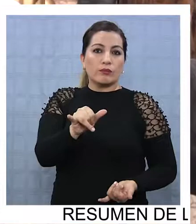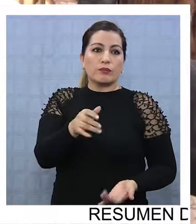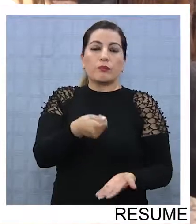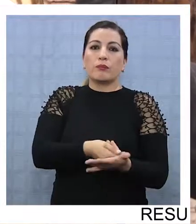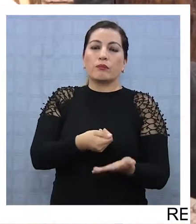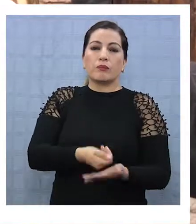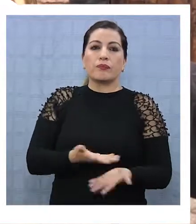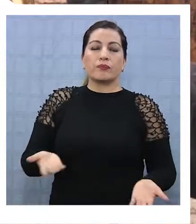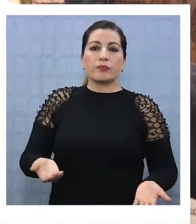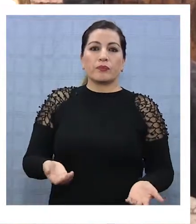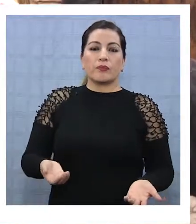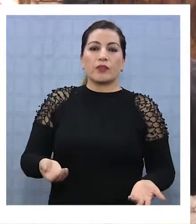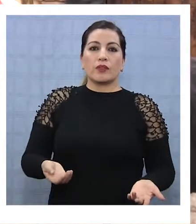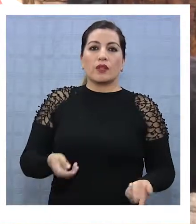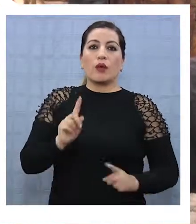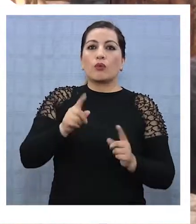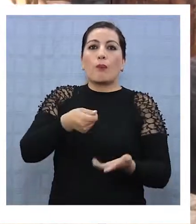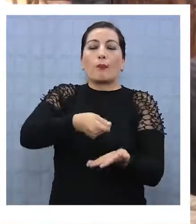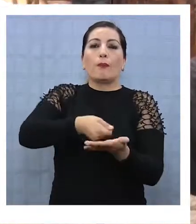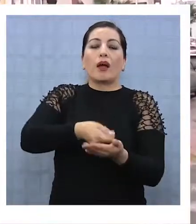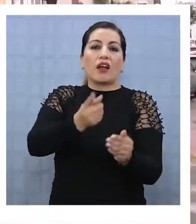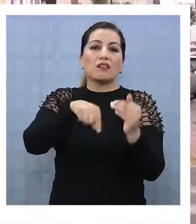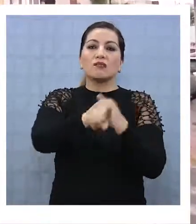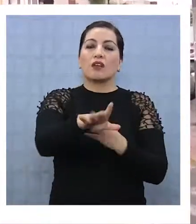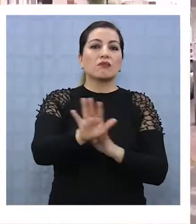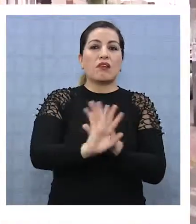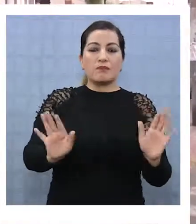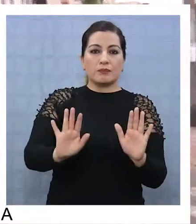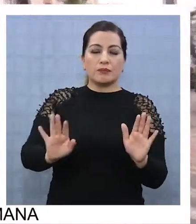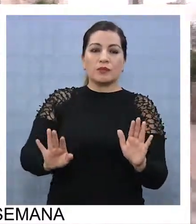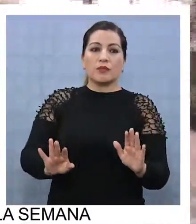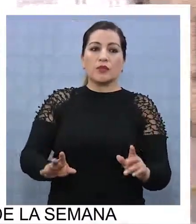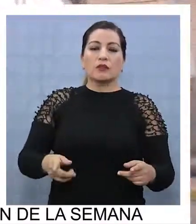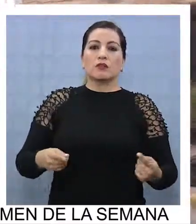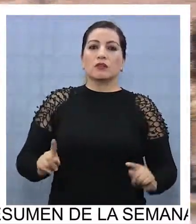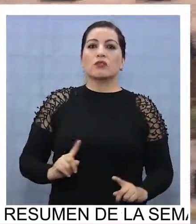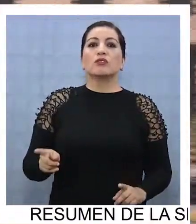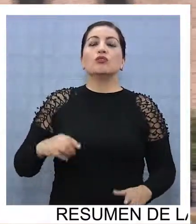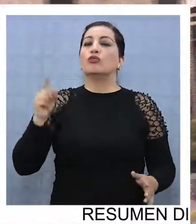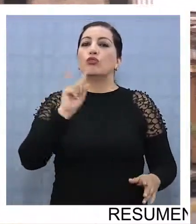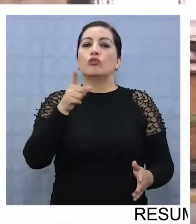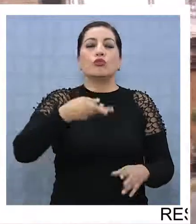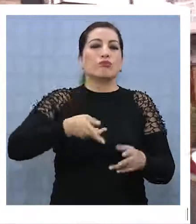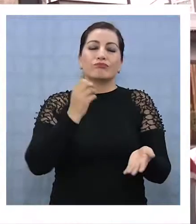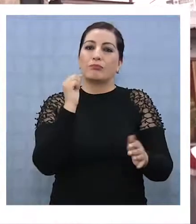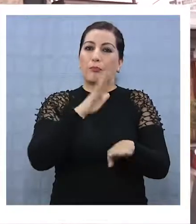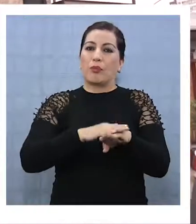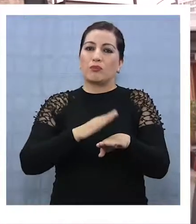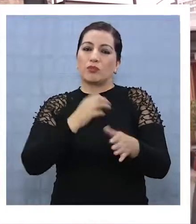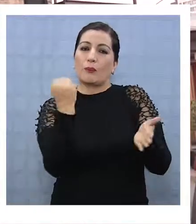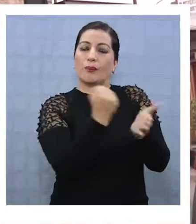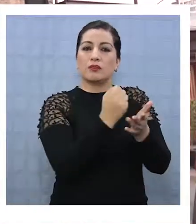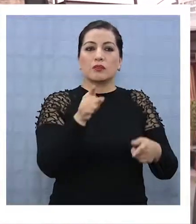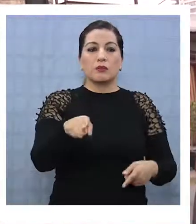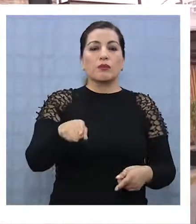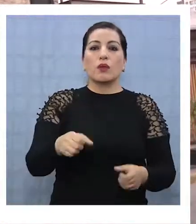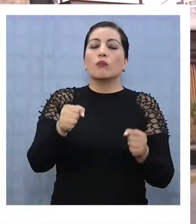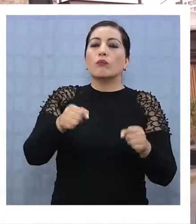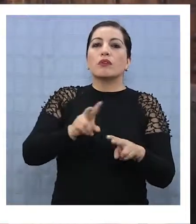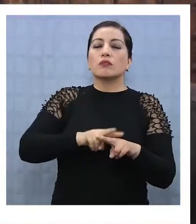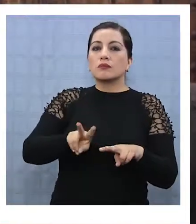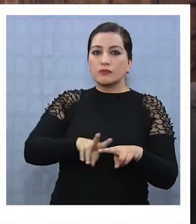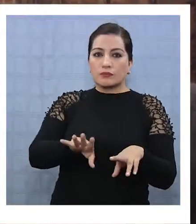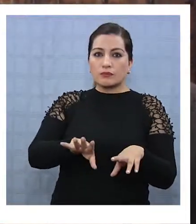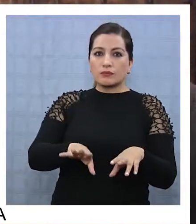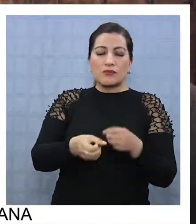pagan la entrada. Ellos se conforman con que los cabros les paguen la entrada nada más. Tratamos de que por favor no les den la patente, eso es lo más importante porque aquí